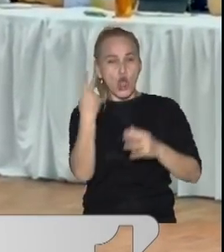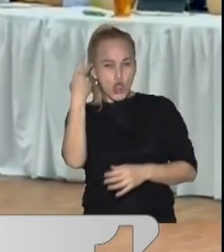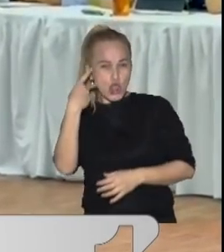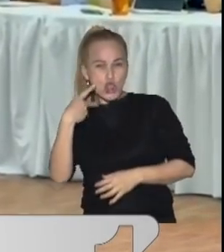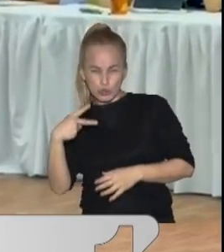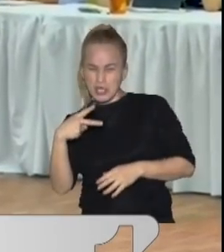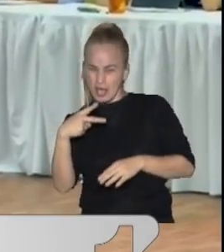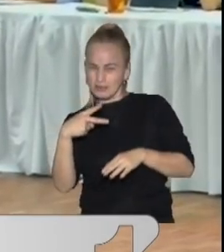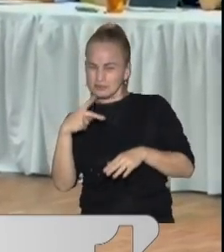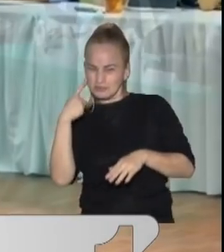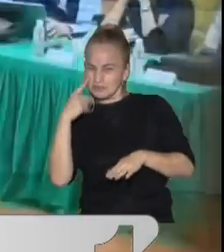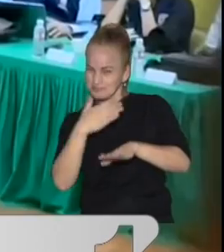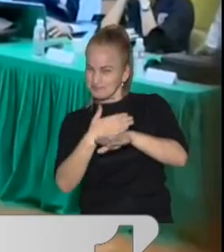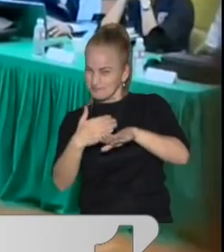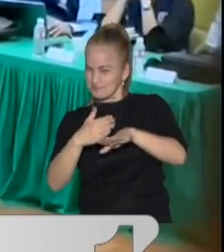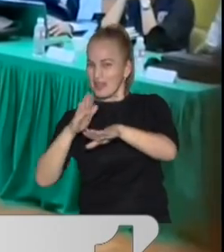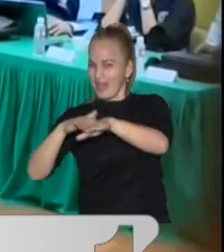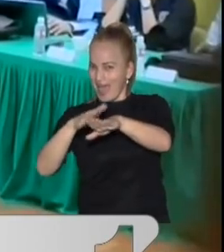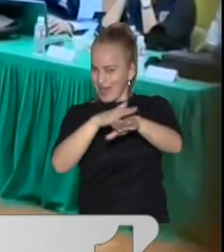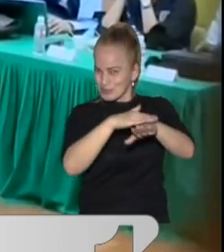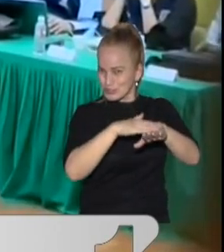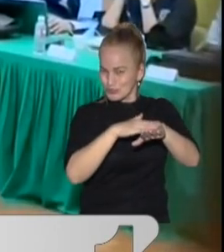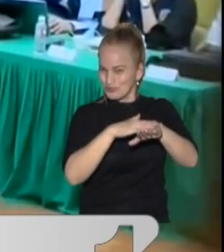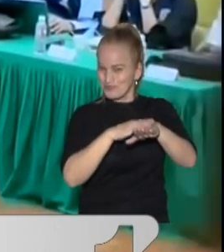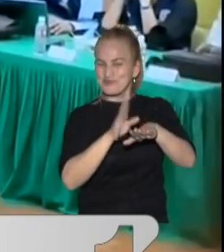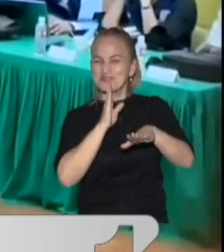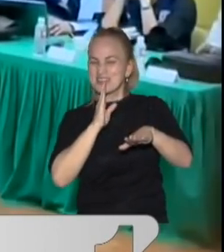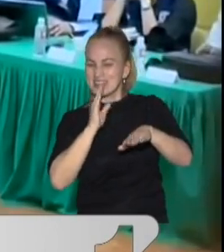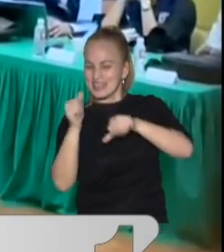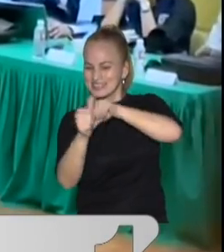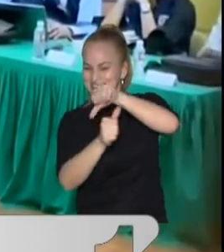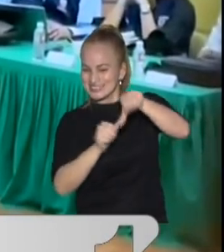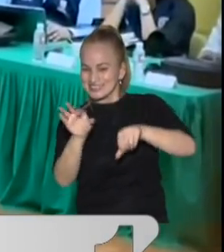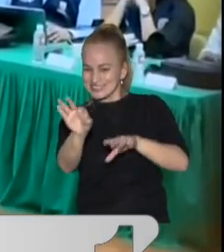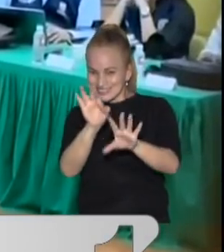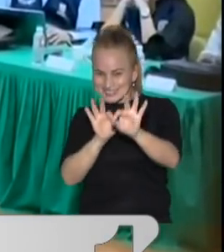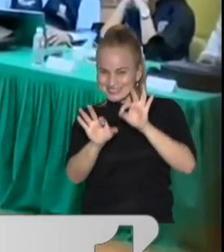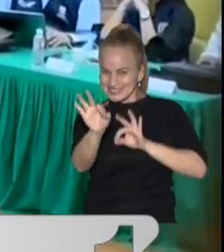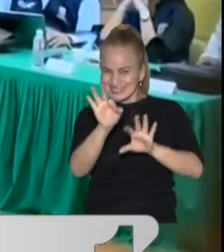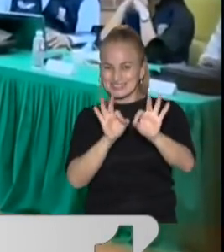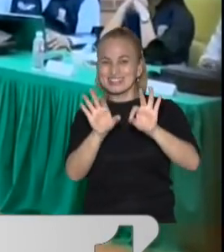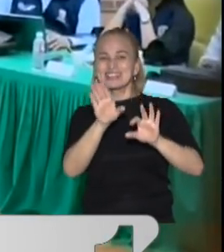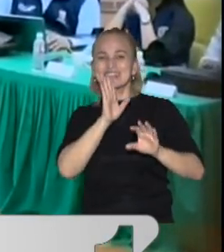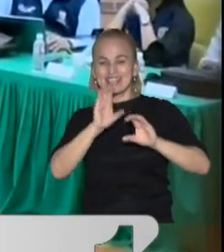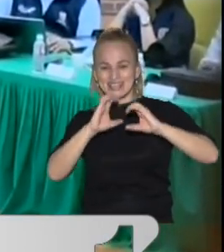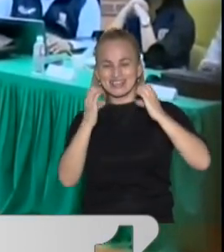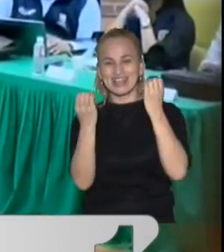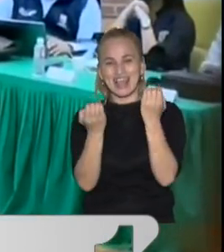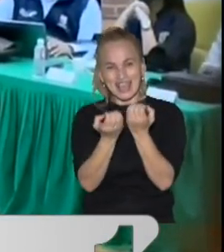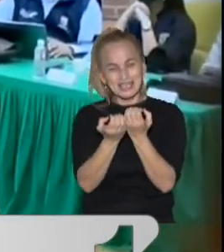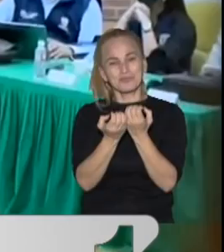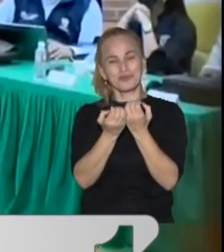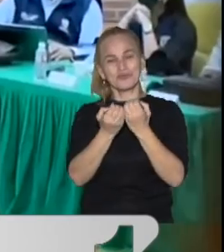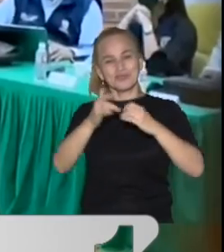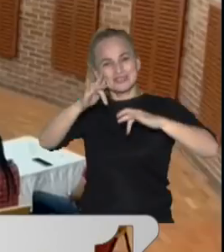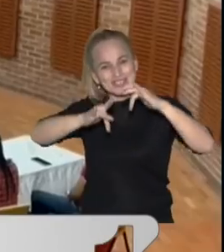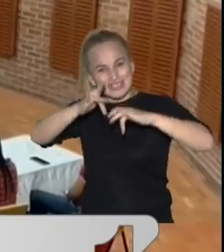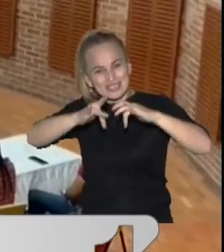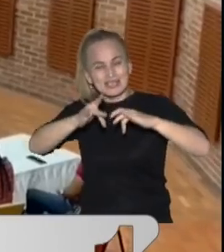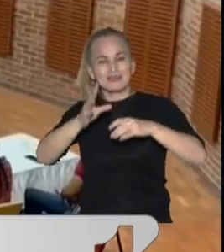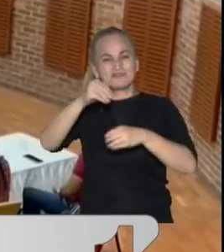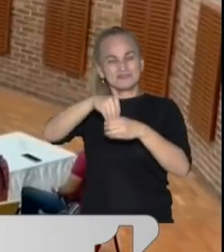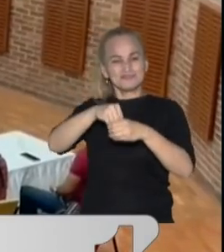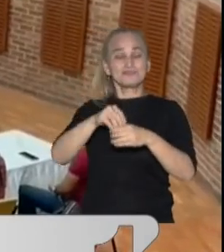para confirmar cuáles son esos nuevos nombres que ocuparán los cargos en su gabinete. Adicional a eso, reiteró la disposición de